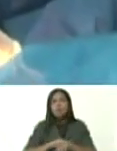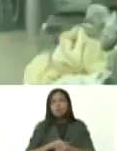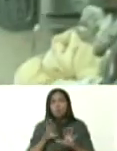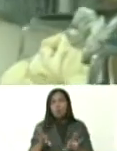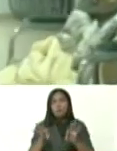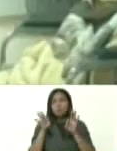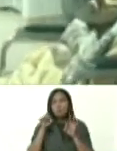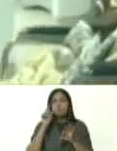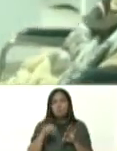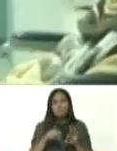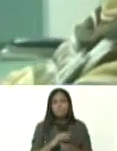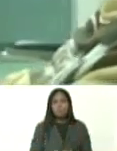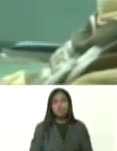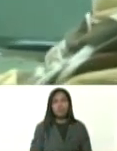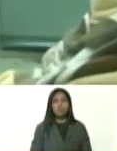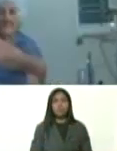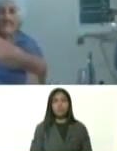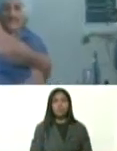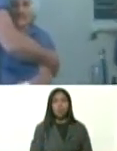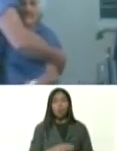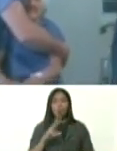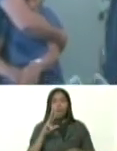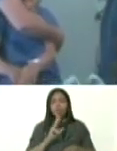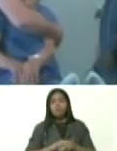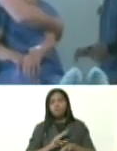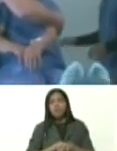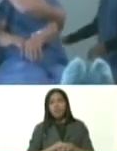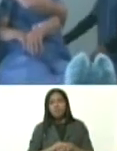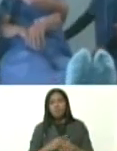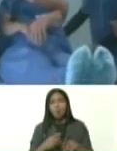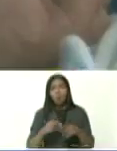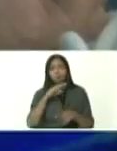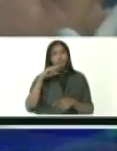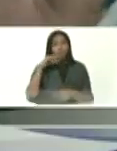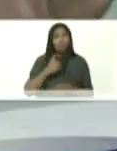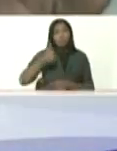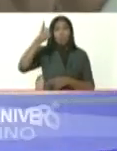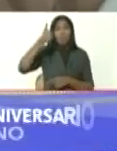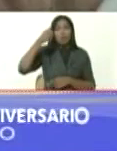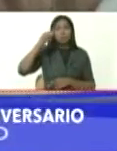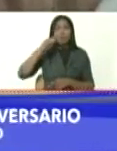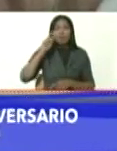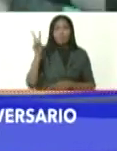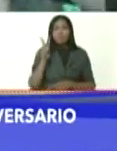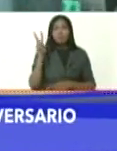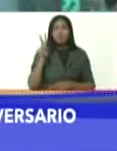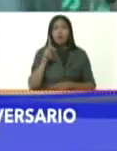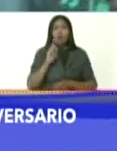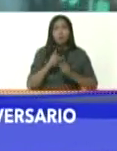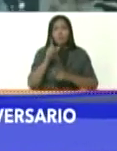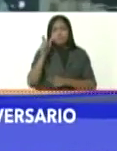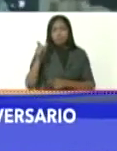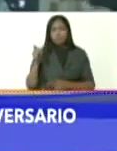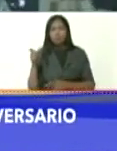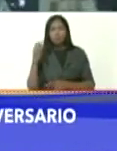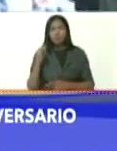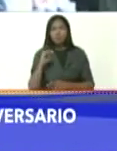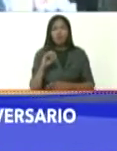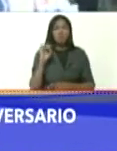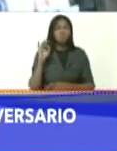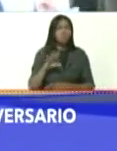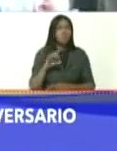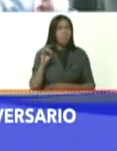especialistas, con los enfermos de diabetes en Venezuela, con las personas que padecen una